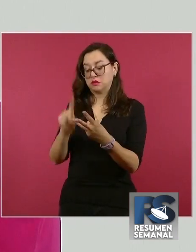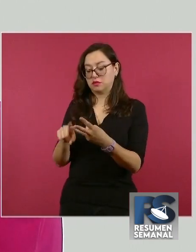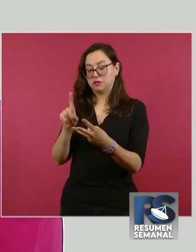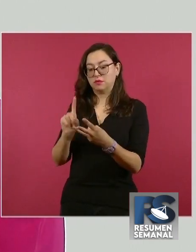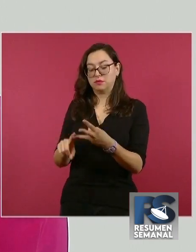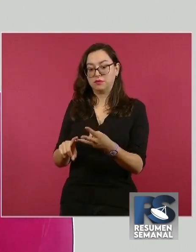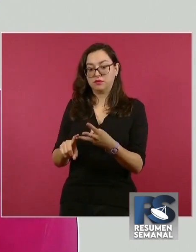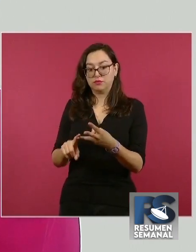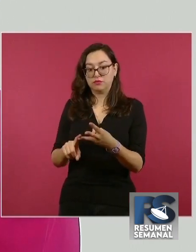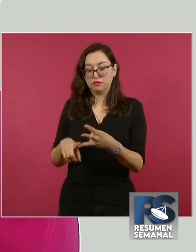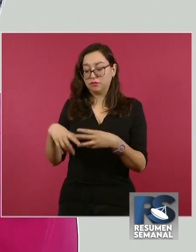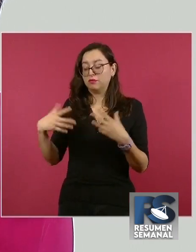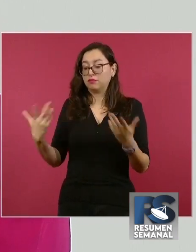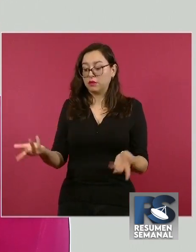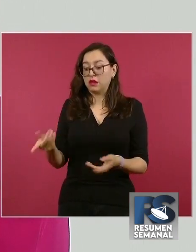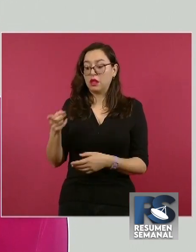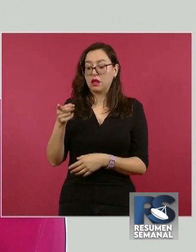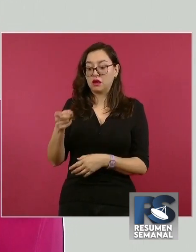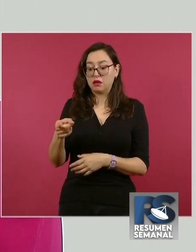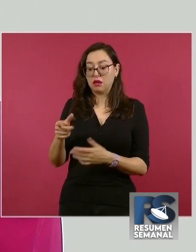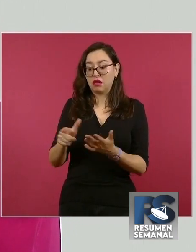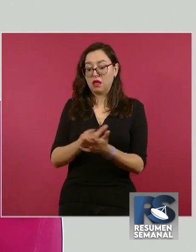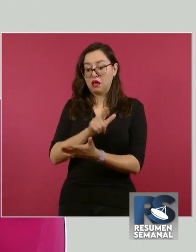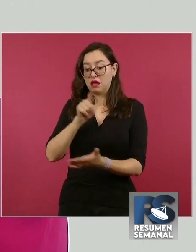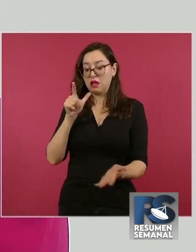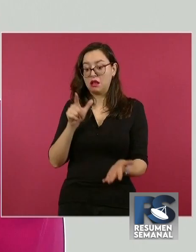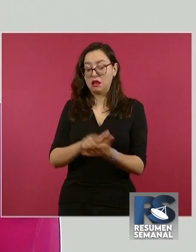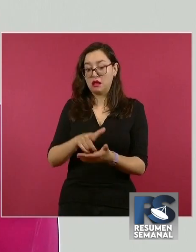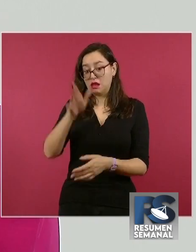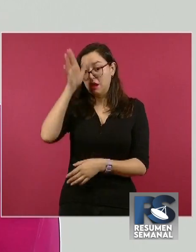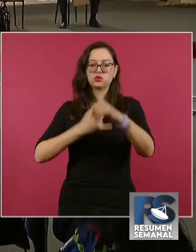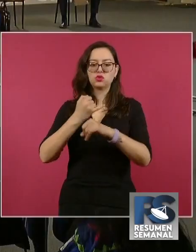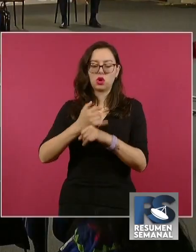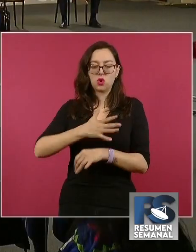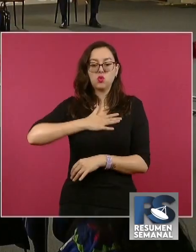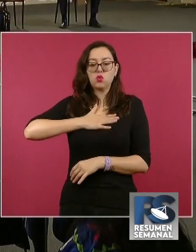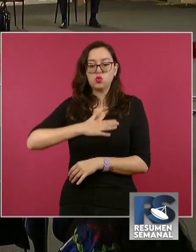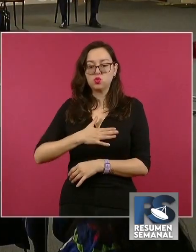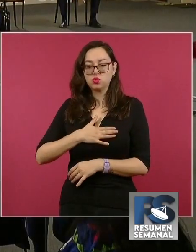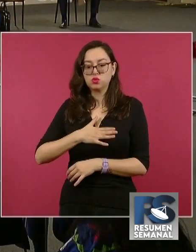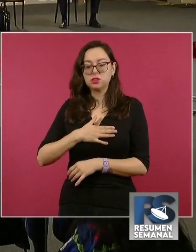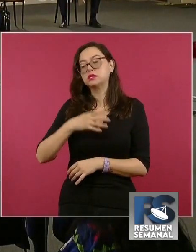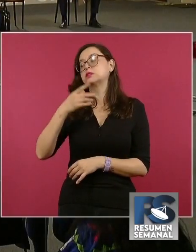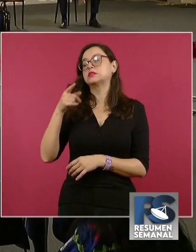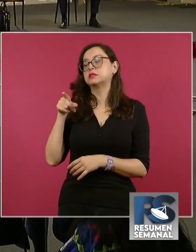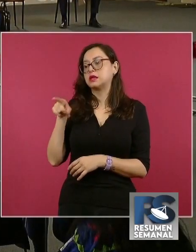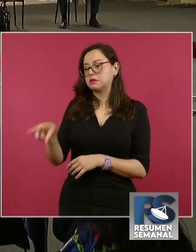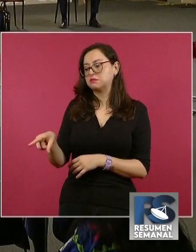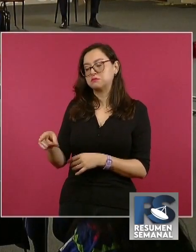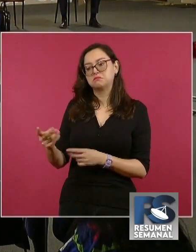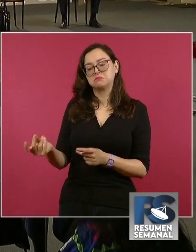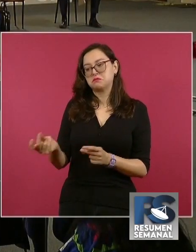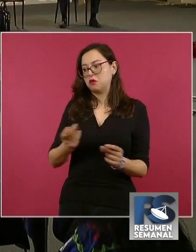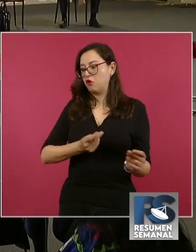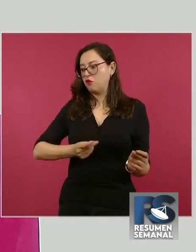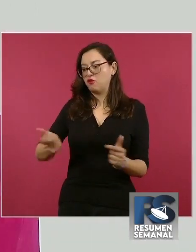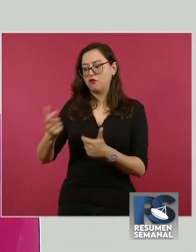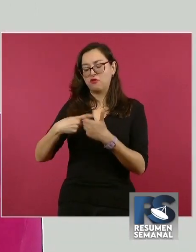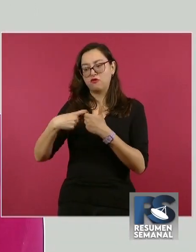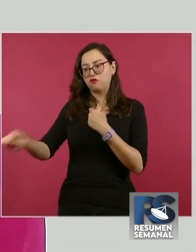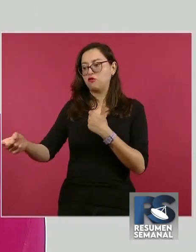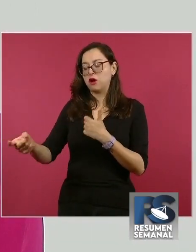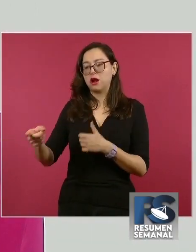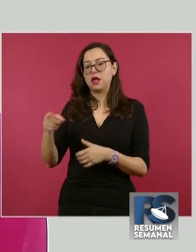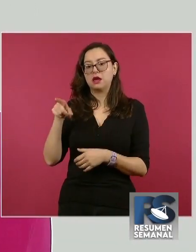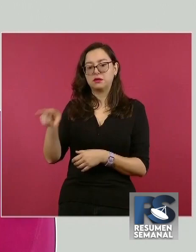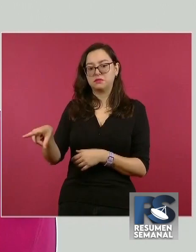Justicia Es el órgano judicial adecuado para determinar la responsabilidad de un estado a fin de iniciar el proceso de expulsión en virtud del artículo 6 de